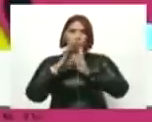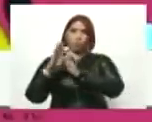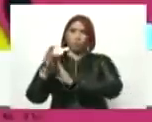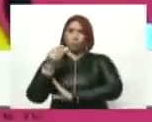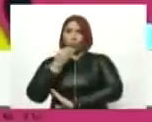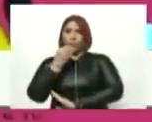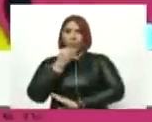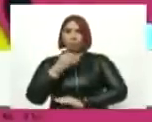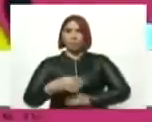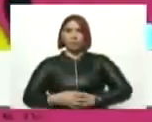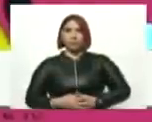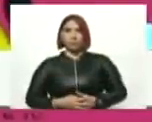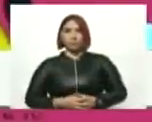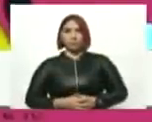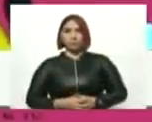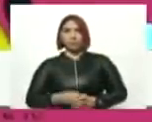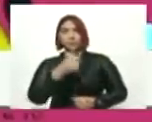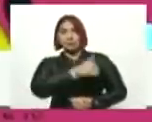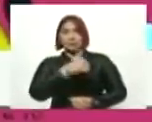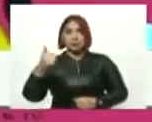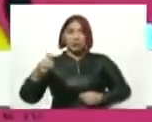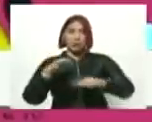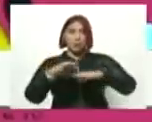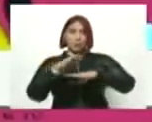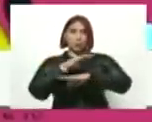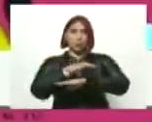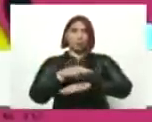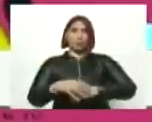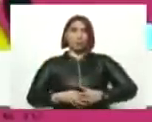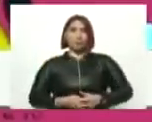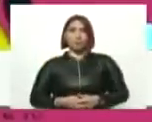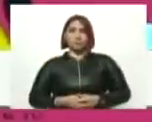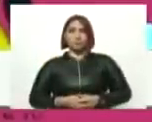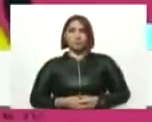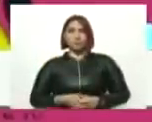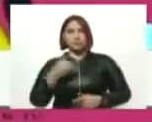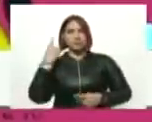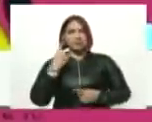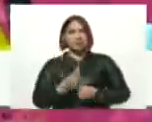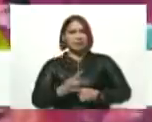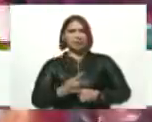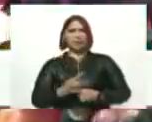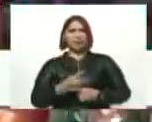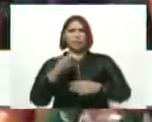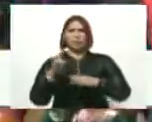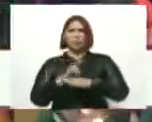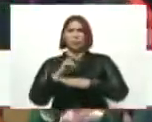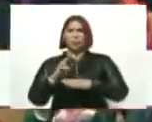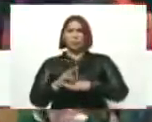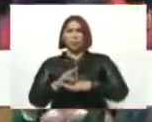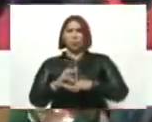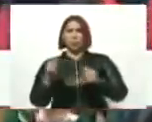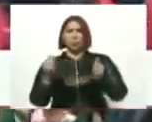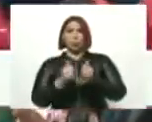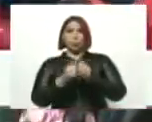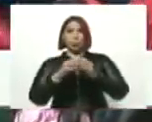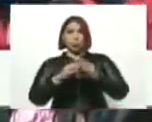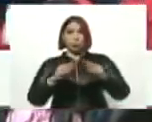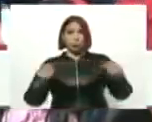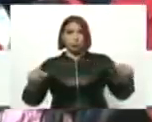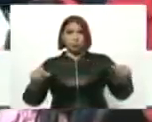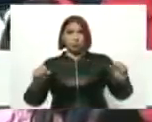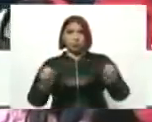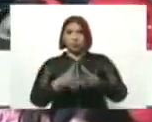proteínas en cada municipio. Eso debe servir con las tierras tan generosas que